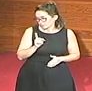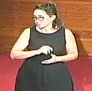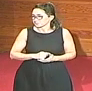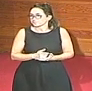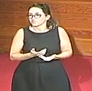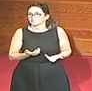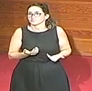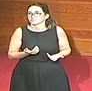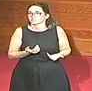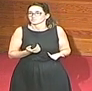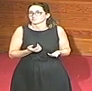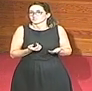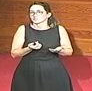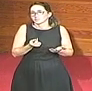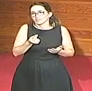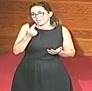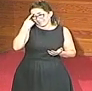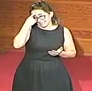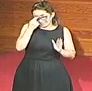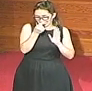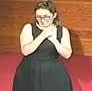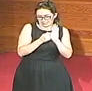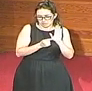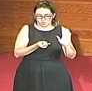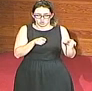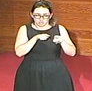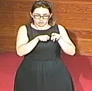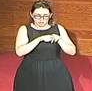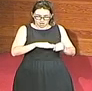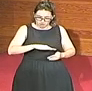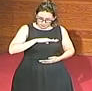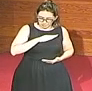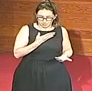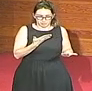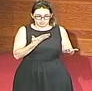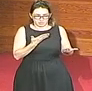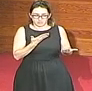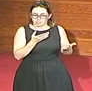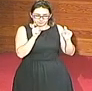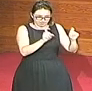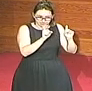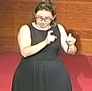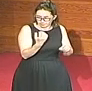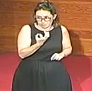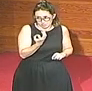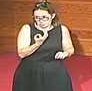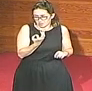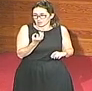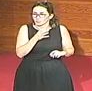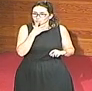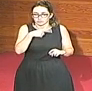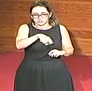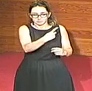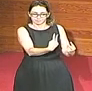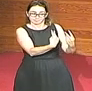En el criterio, en la capacidad crítica, es fundamental. Y para eso, claro, nos tienen que ver como elementos